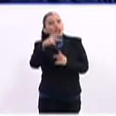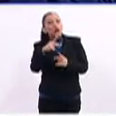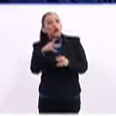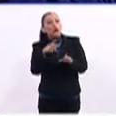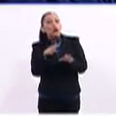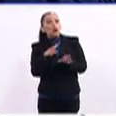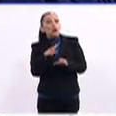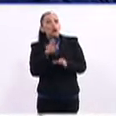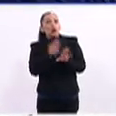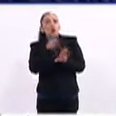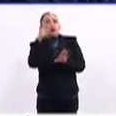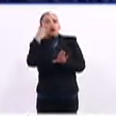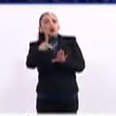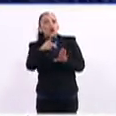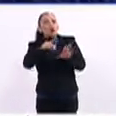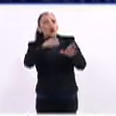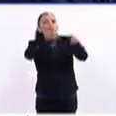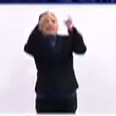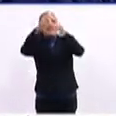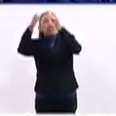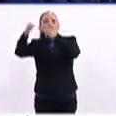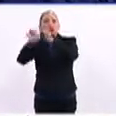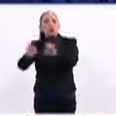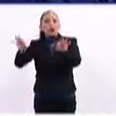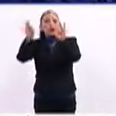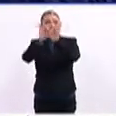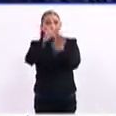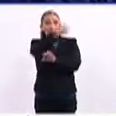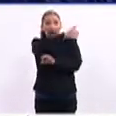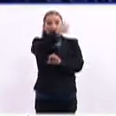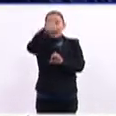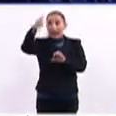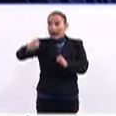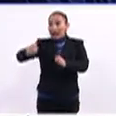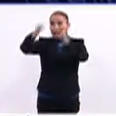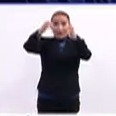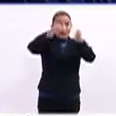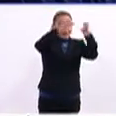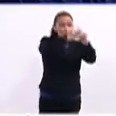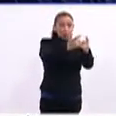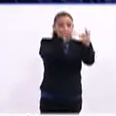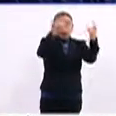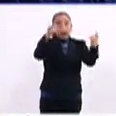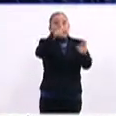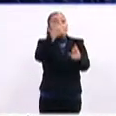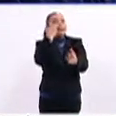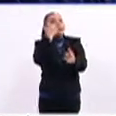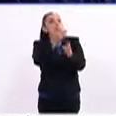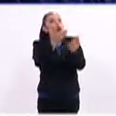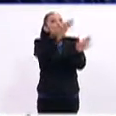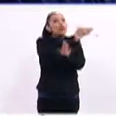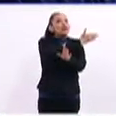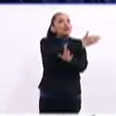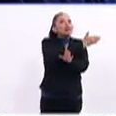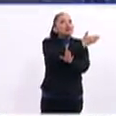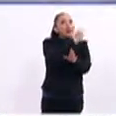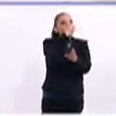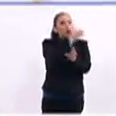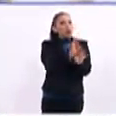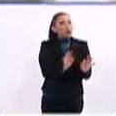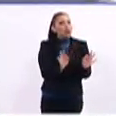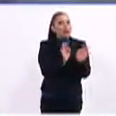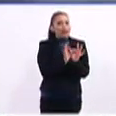de sus íconos arquitectónicos. Cada uno de esos edificios engloba un periodo de tiempo en México